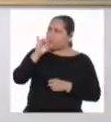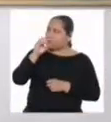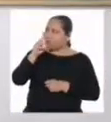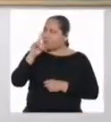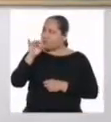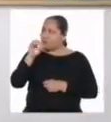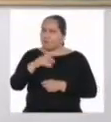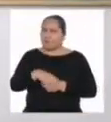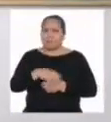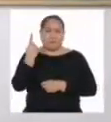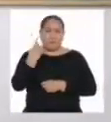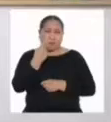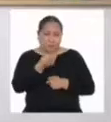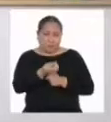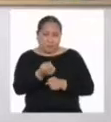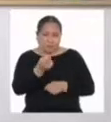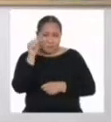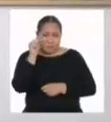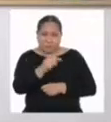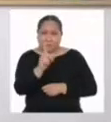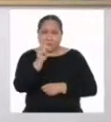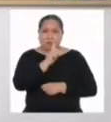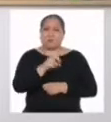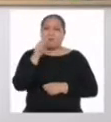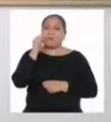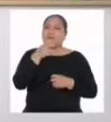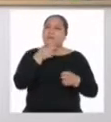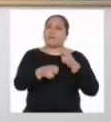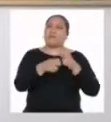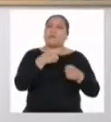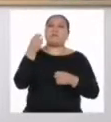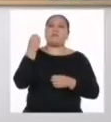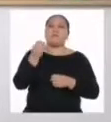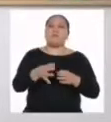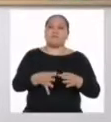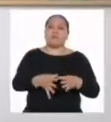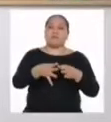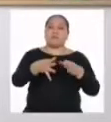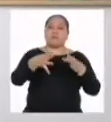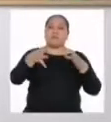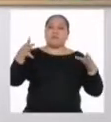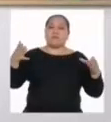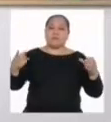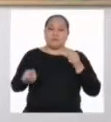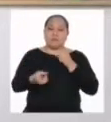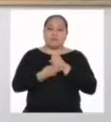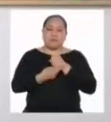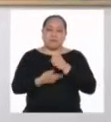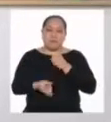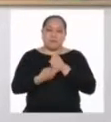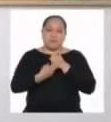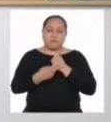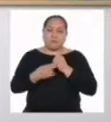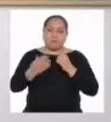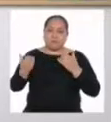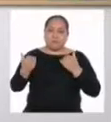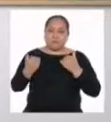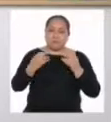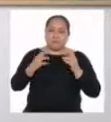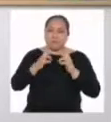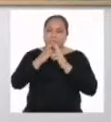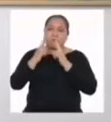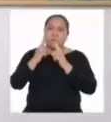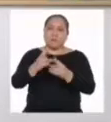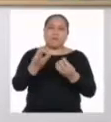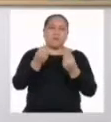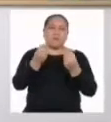amazónicos? No solo eso, la situación se complica porque el incremento de la sedimentación en las riberas de los ríos,